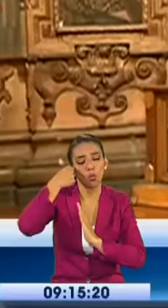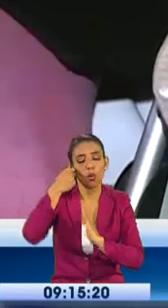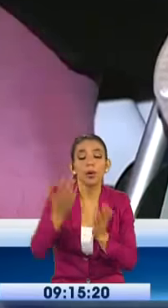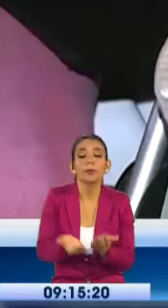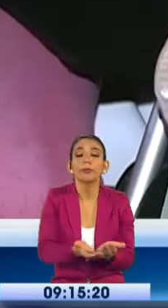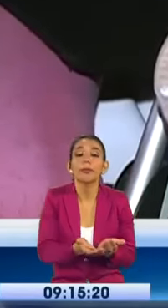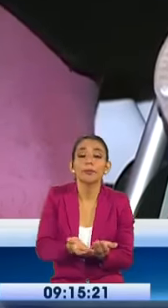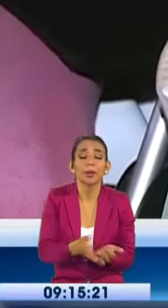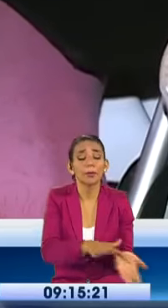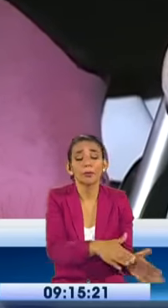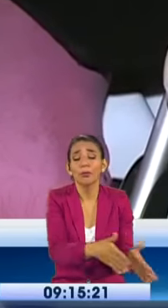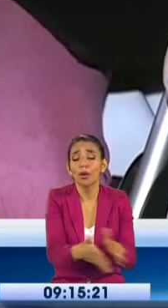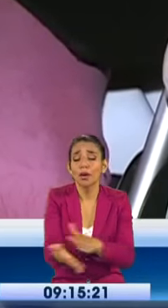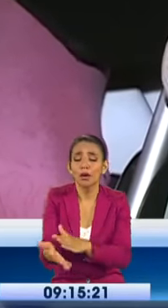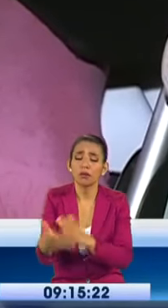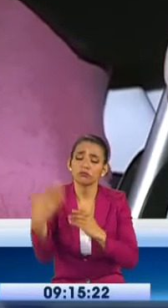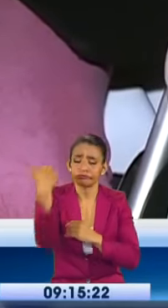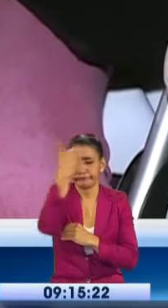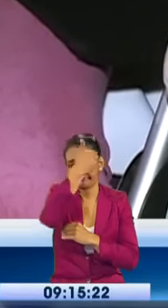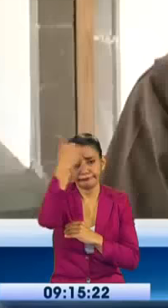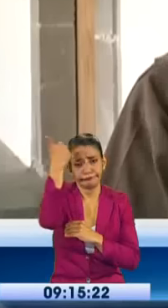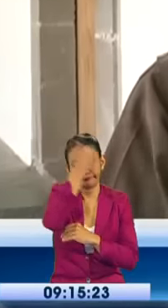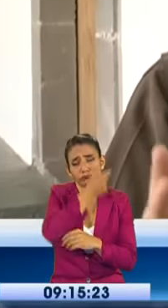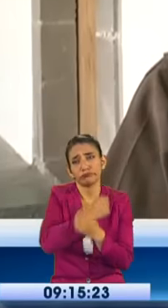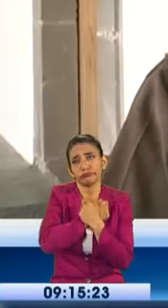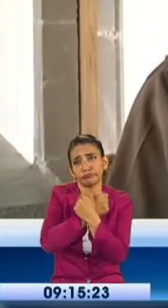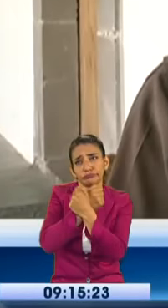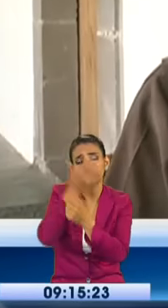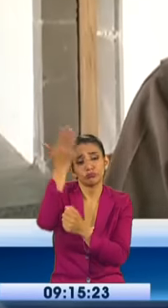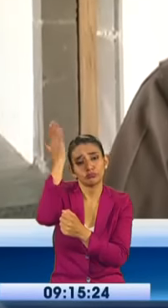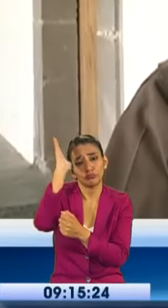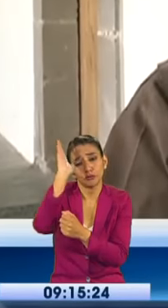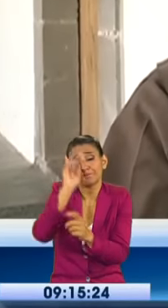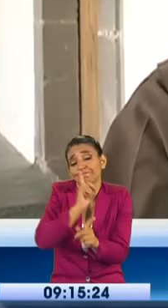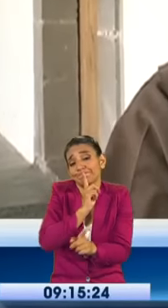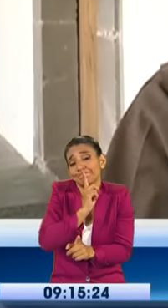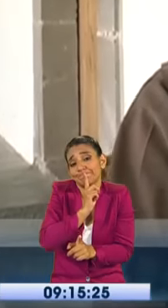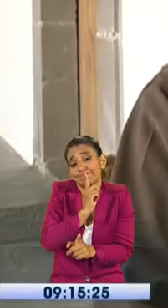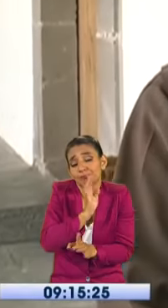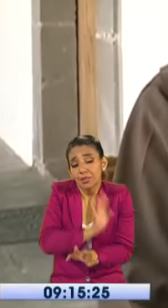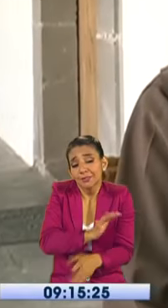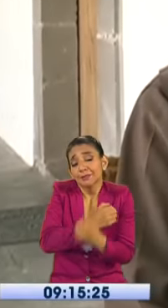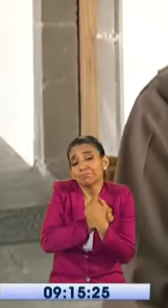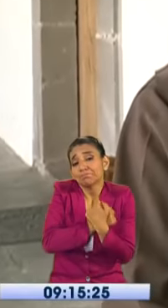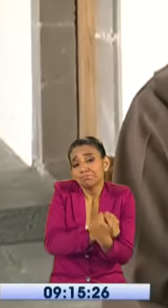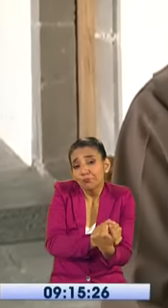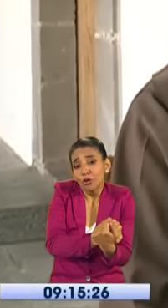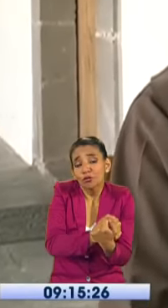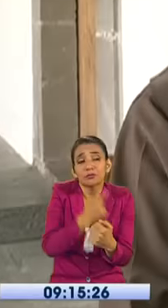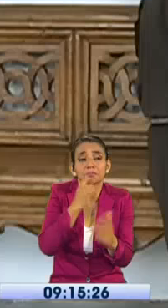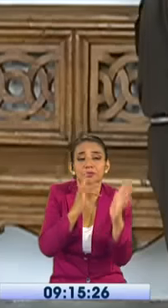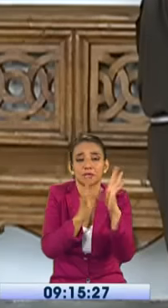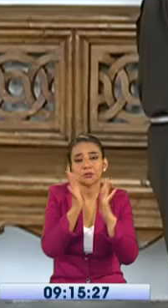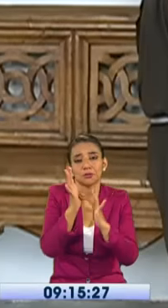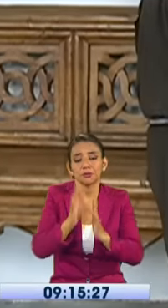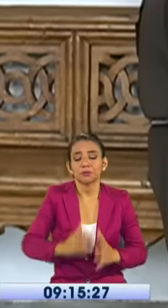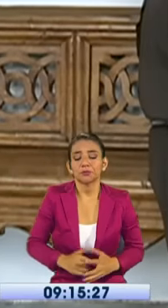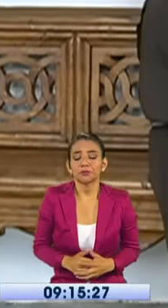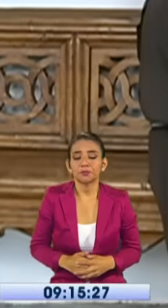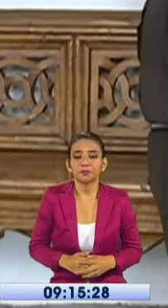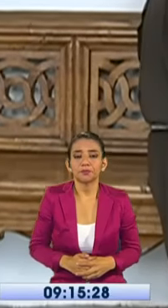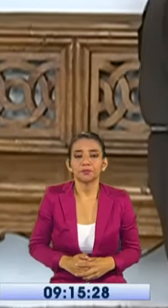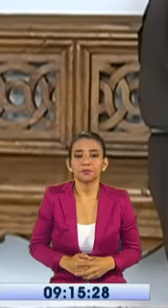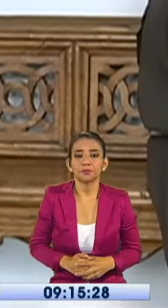pequeños que con su inocencia mostraron el amor a Dios. Sin palabras, ese amor a Jesucristo, ¿no? En Quito